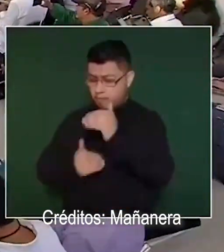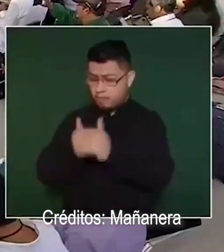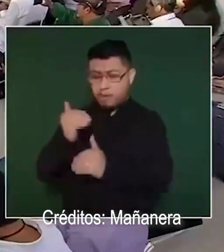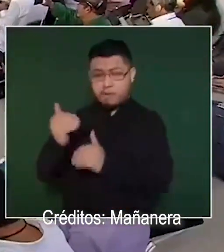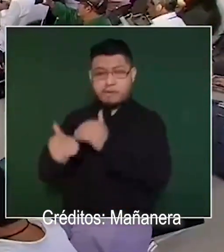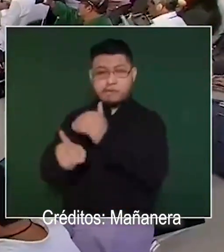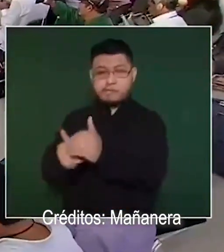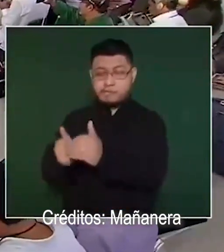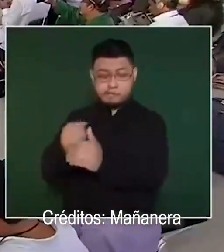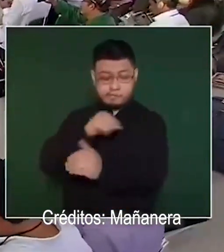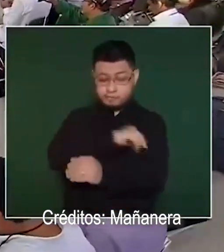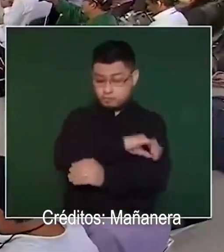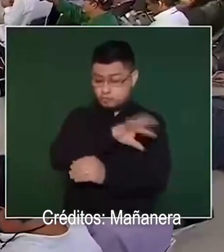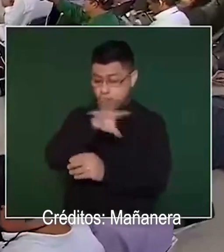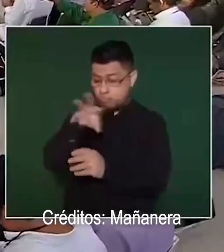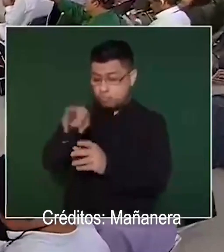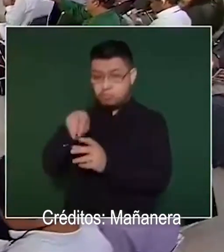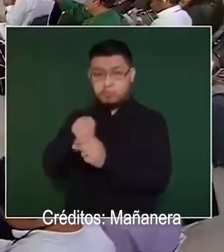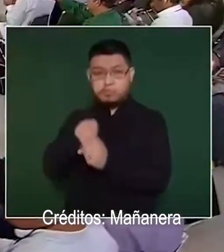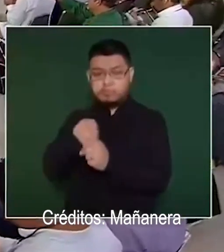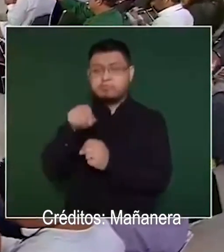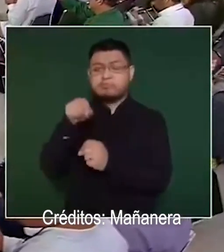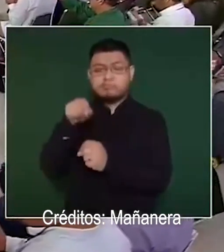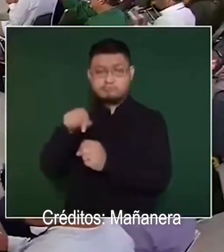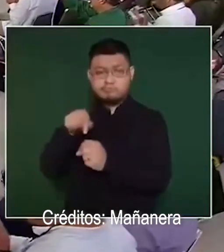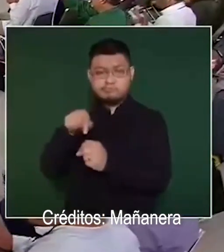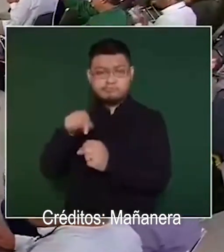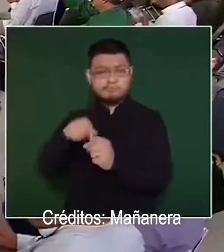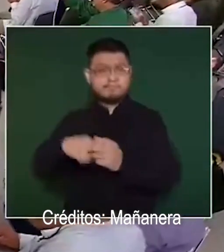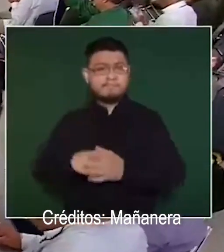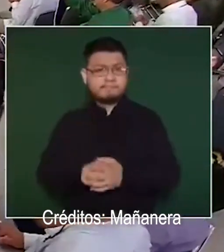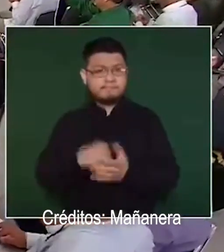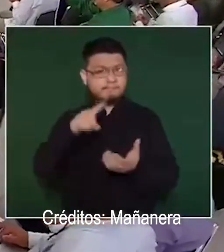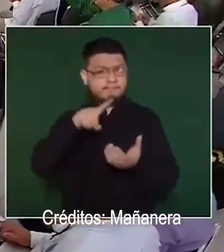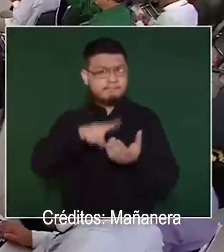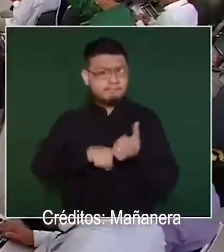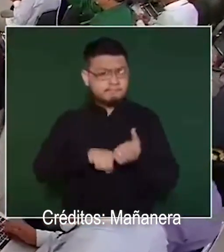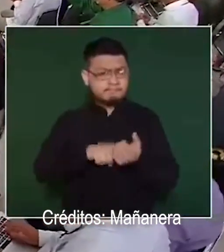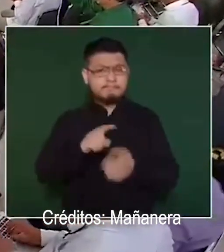comprende 1